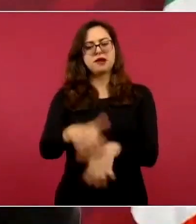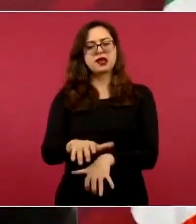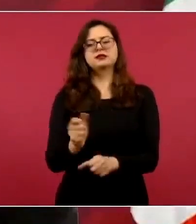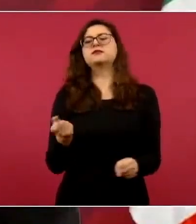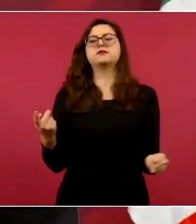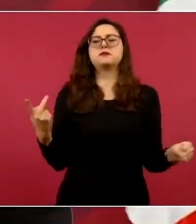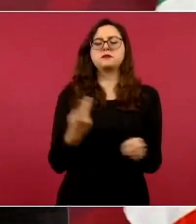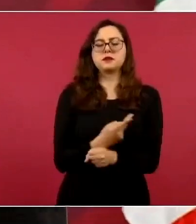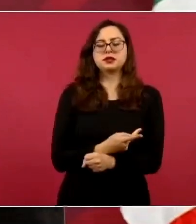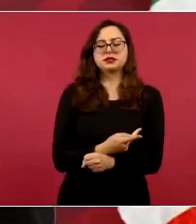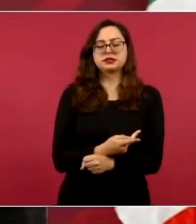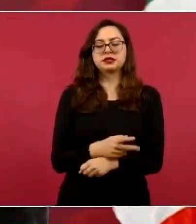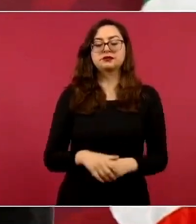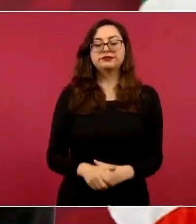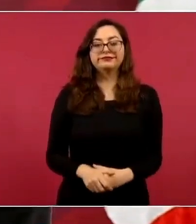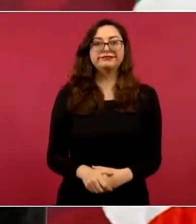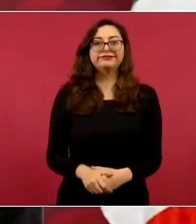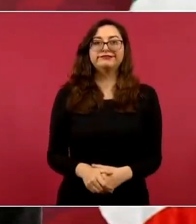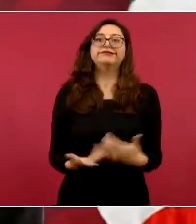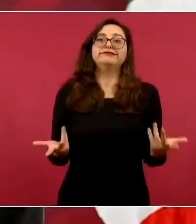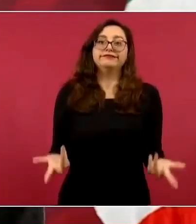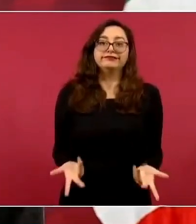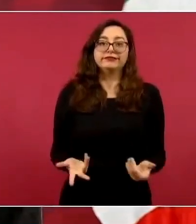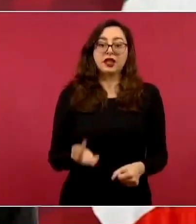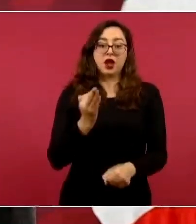¿Y qué estamos viviendo? Pues un momento de definiciones,